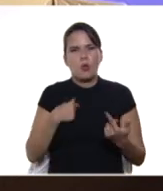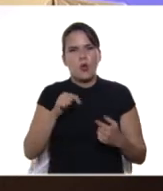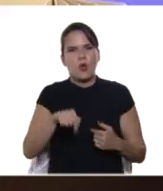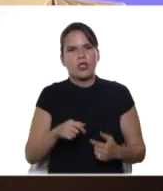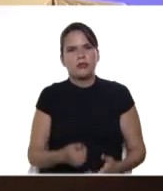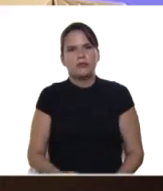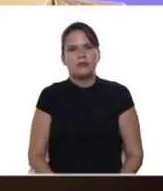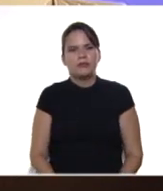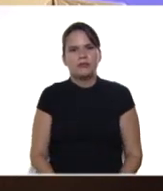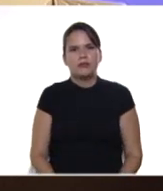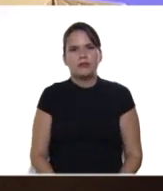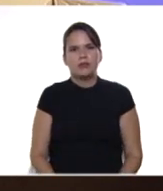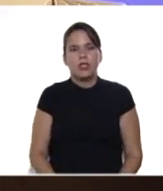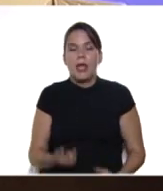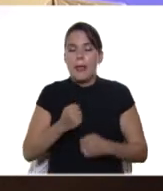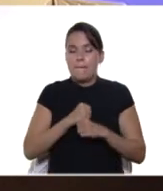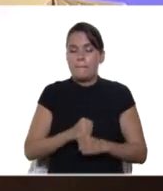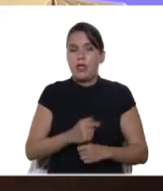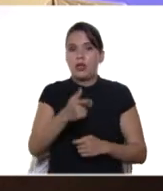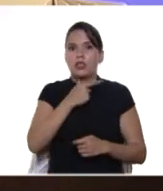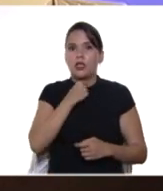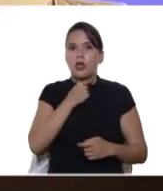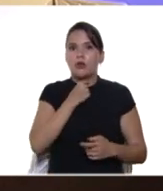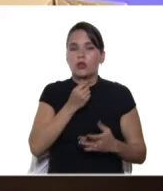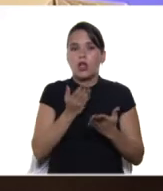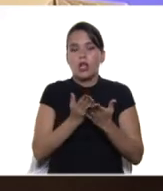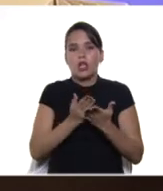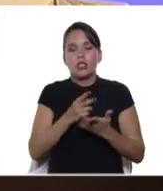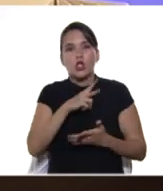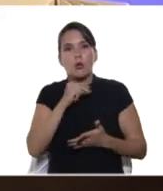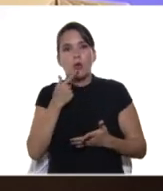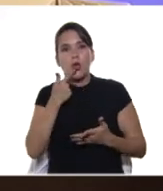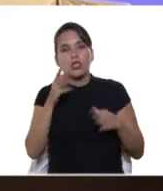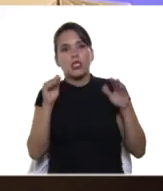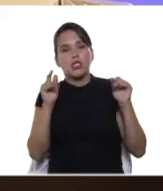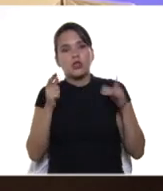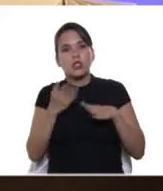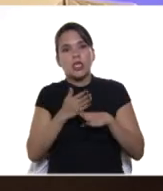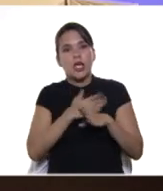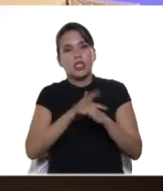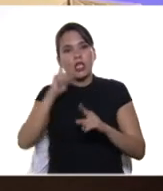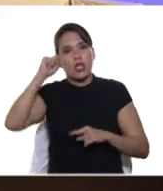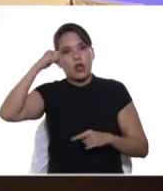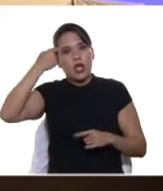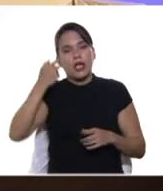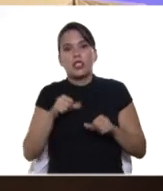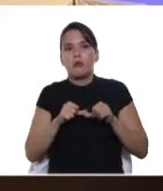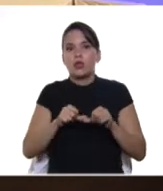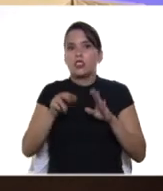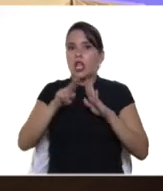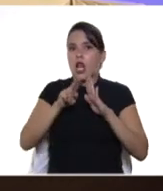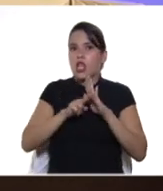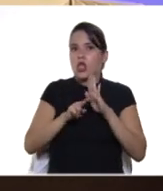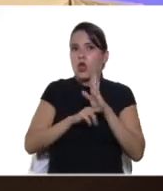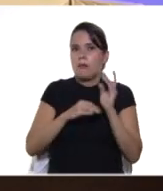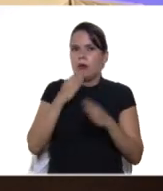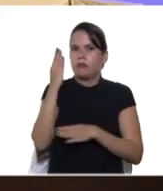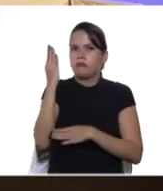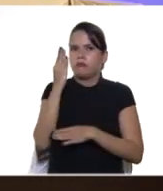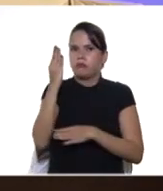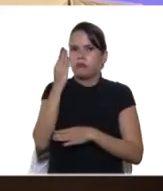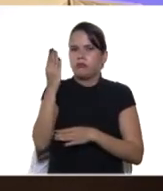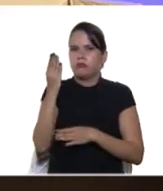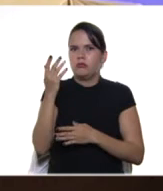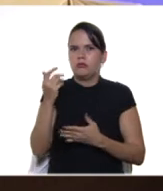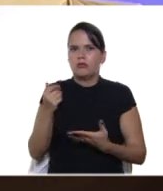hoy. Espero que les haya gustado la clase. No me puedo despedir sin antes recordar que tenemos que seguir las normas de bioseguridad. es